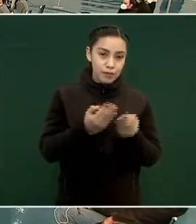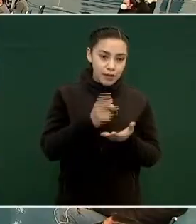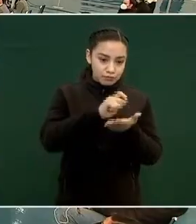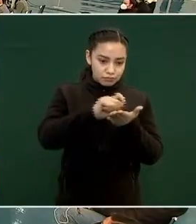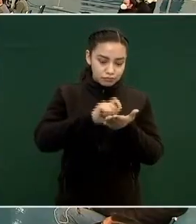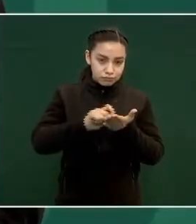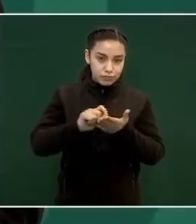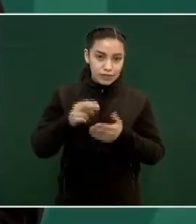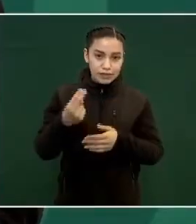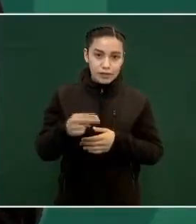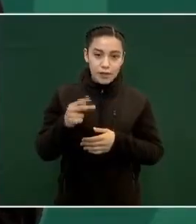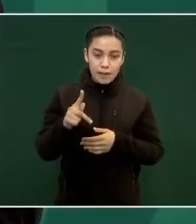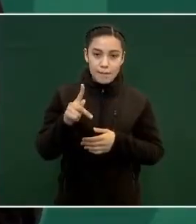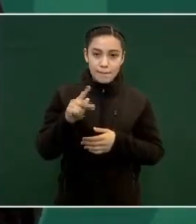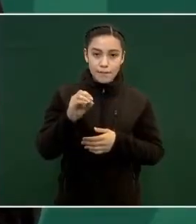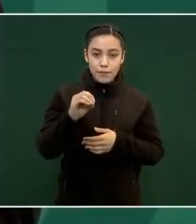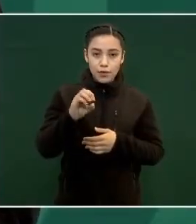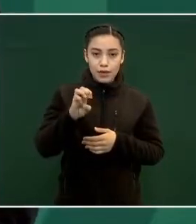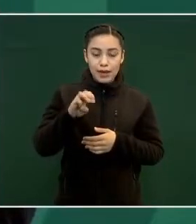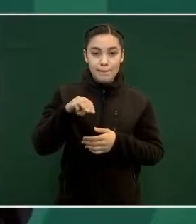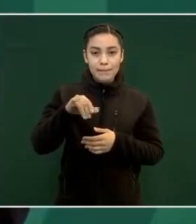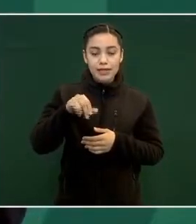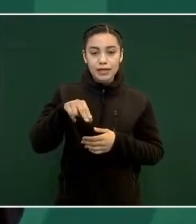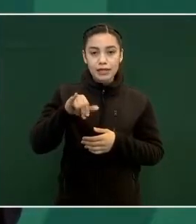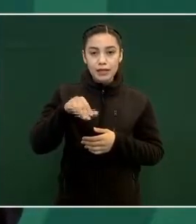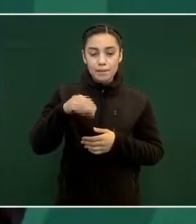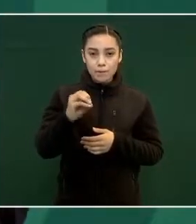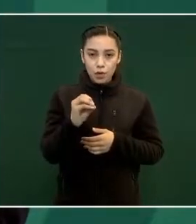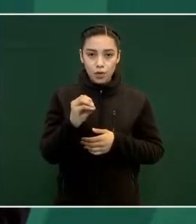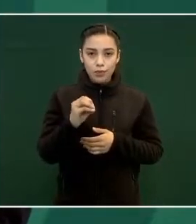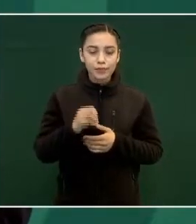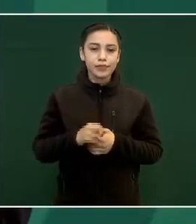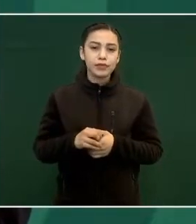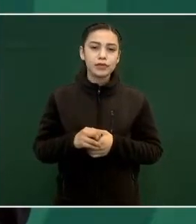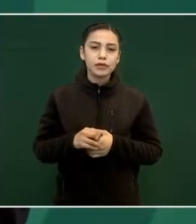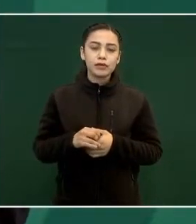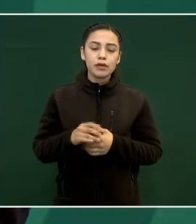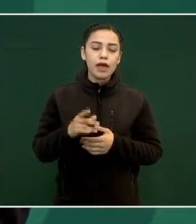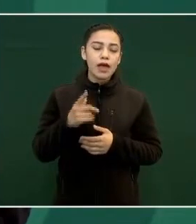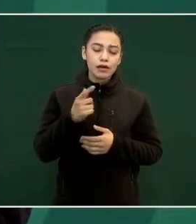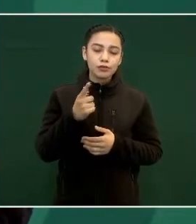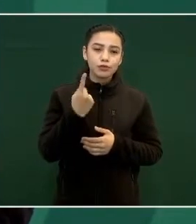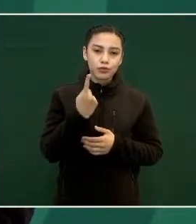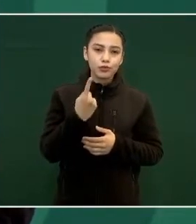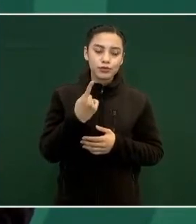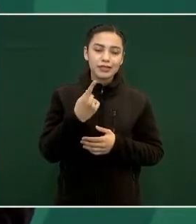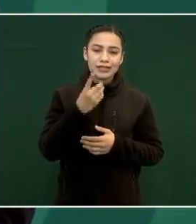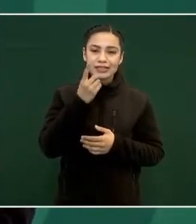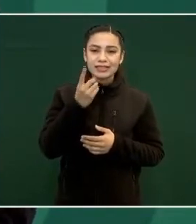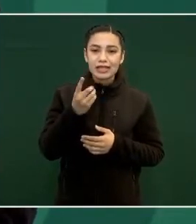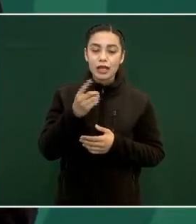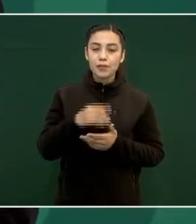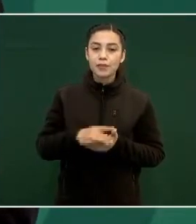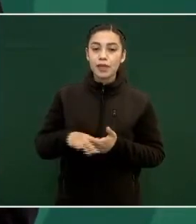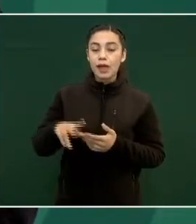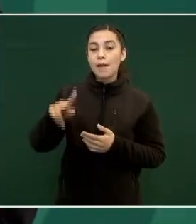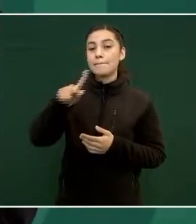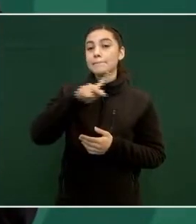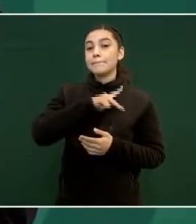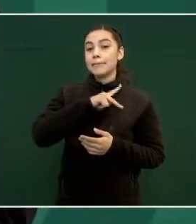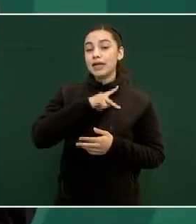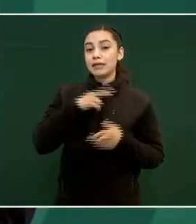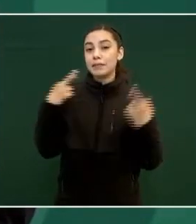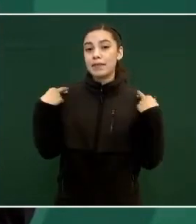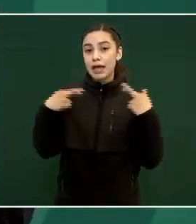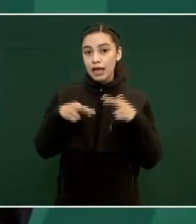y tiene un poemínimo que dice: a mis maestros de marxismo no